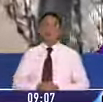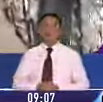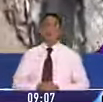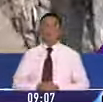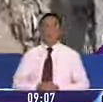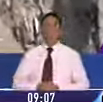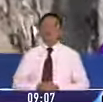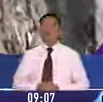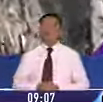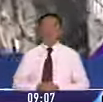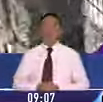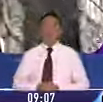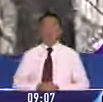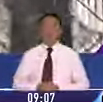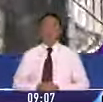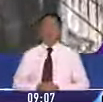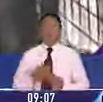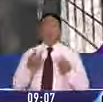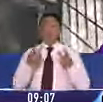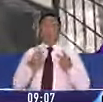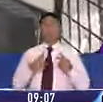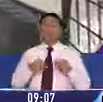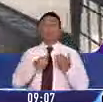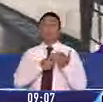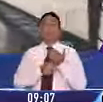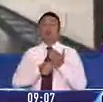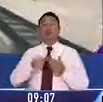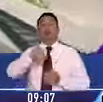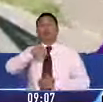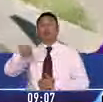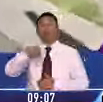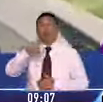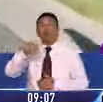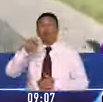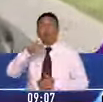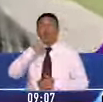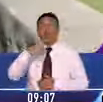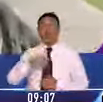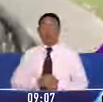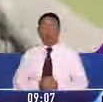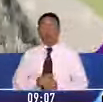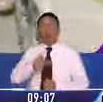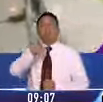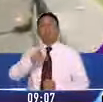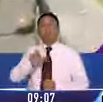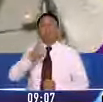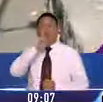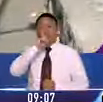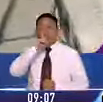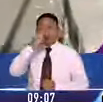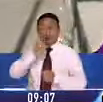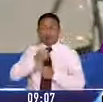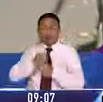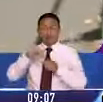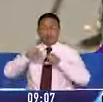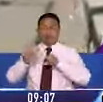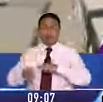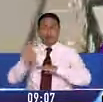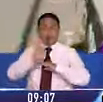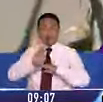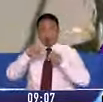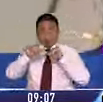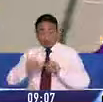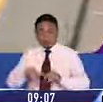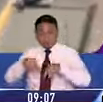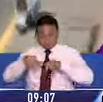militar y policial. También el ministro Zapata ha dicho que los trabajadores de la Asamblea, aquellos trabajadores